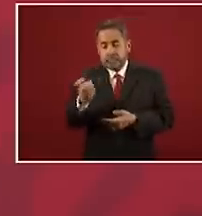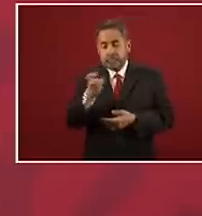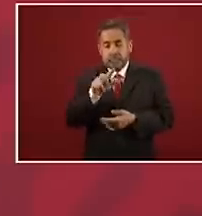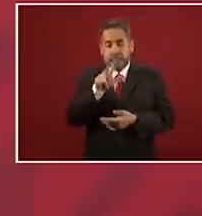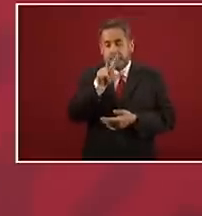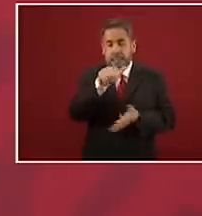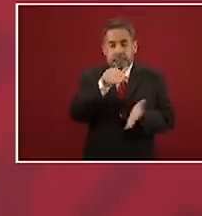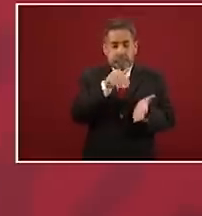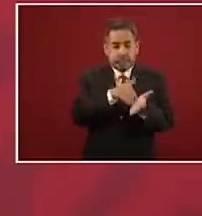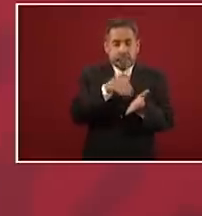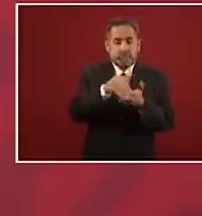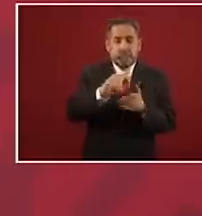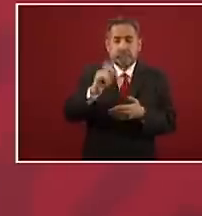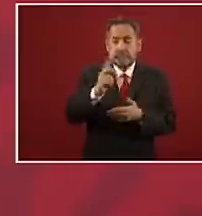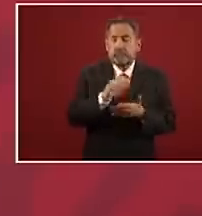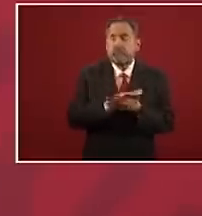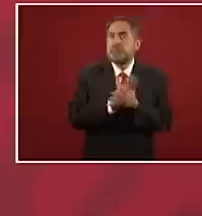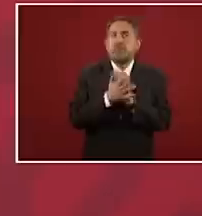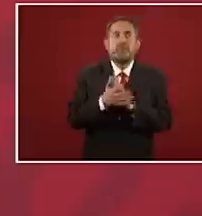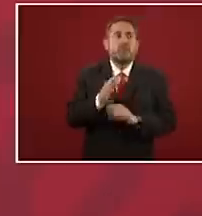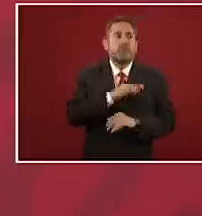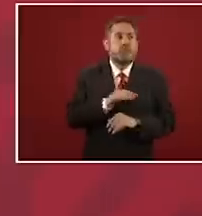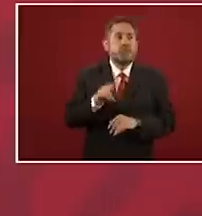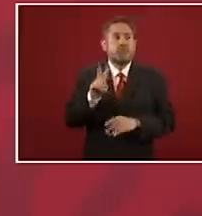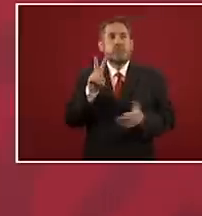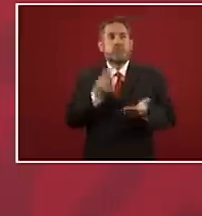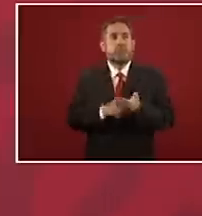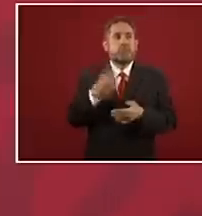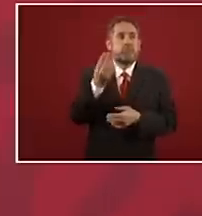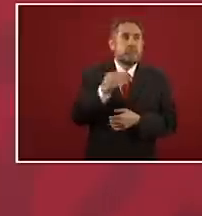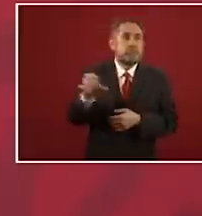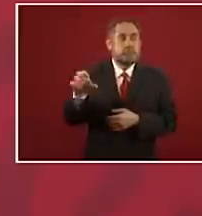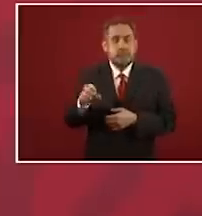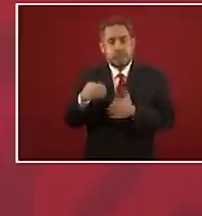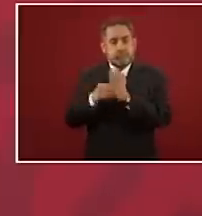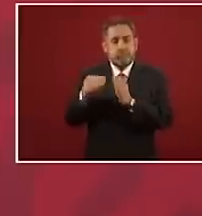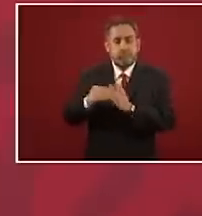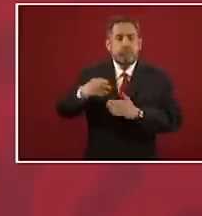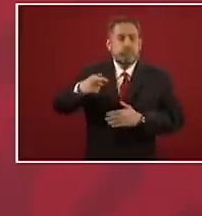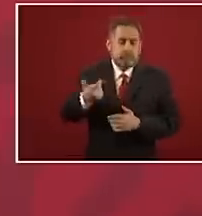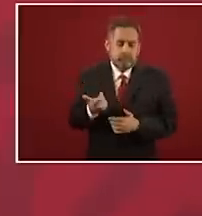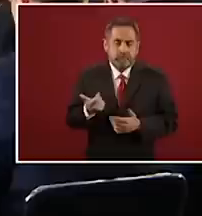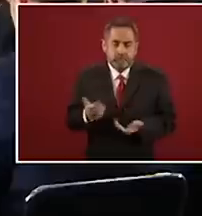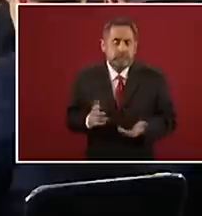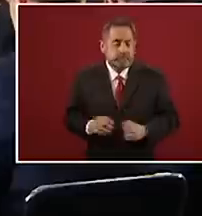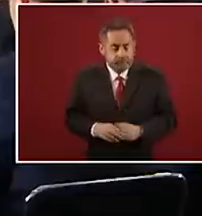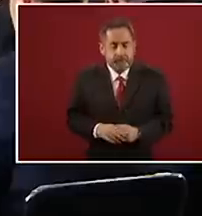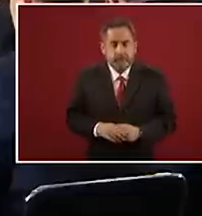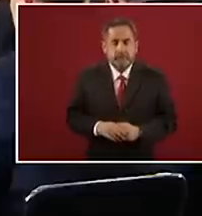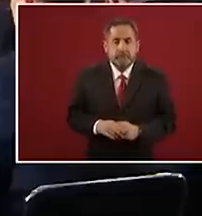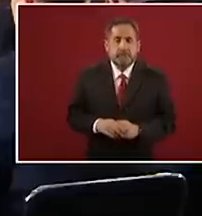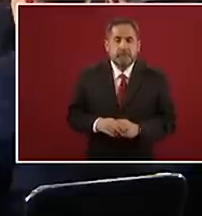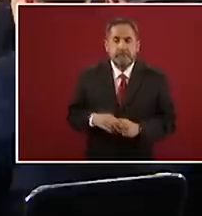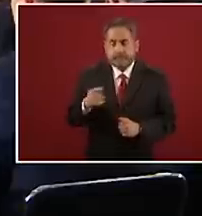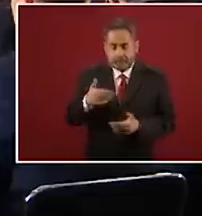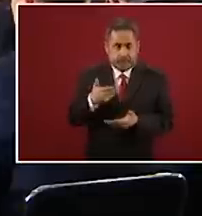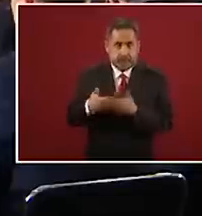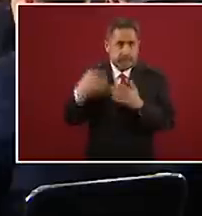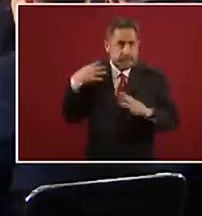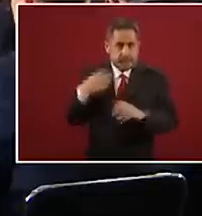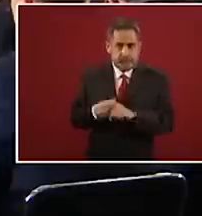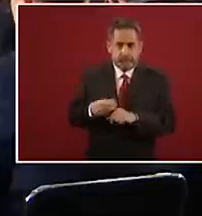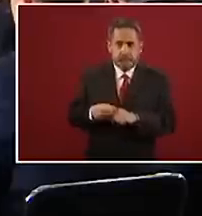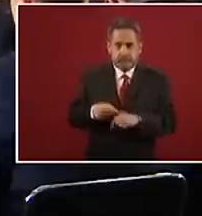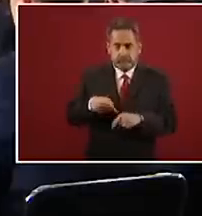dólares, que es equivalente a alrededor de 2.900 millones de pesos. Ahora, a la fecha,